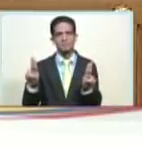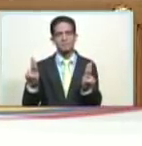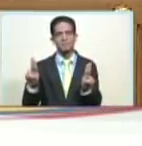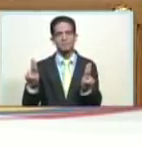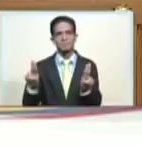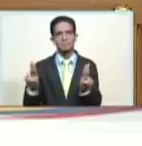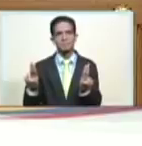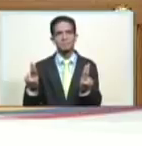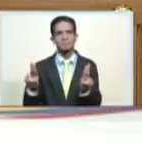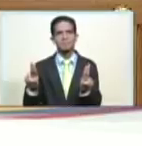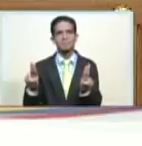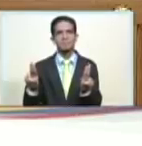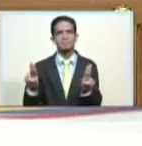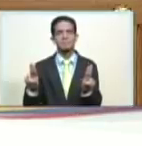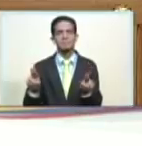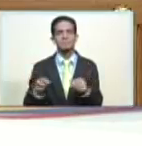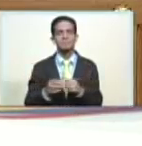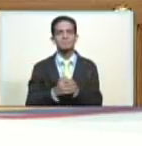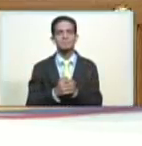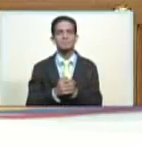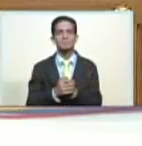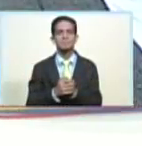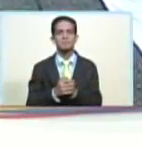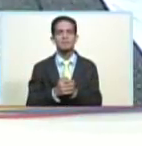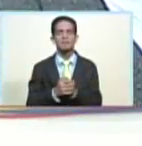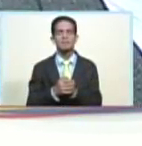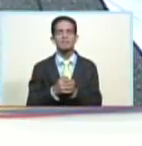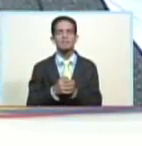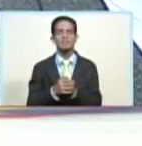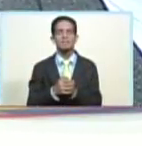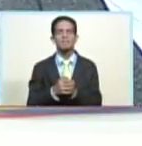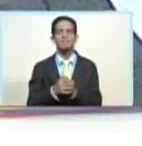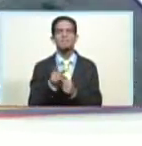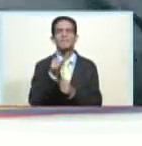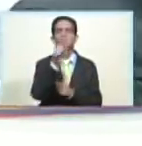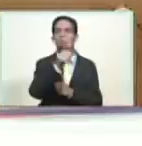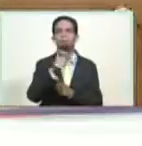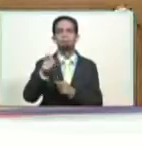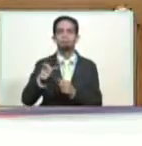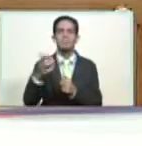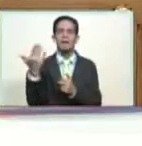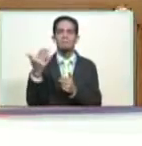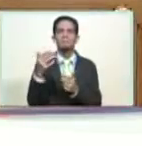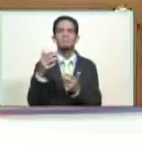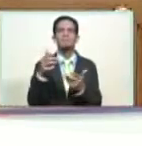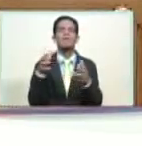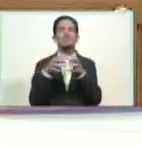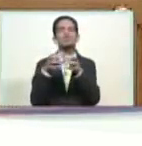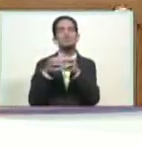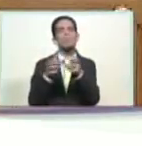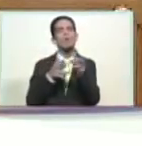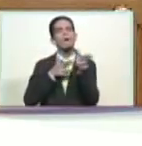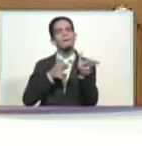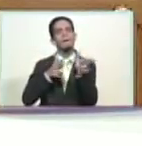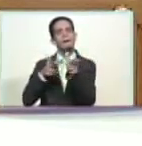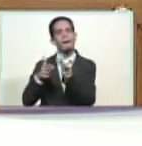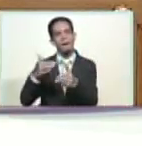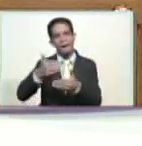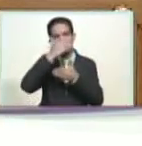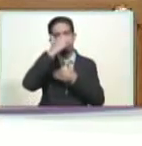legal de los jefes de los grupos guerrilleros que en armas estaban